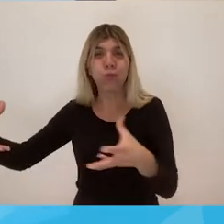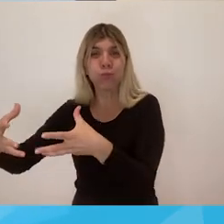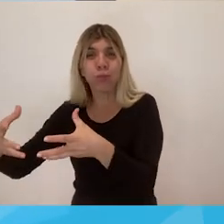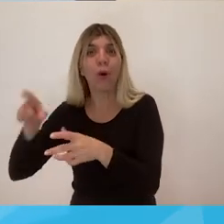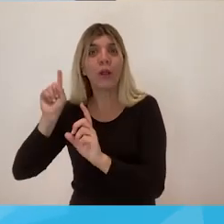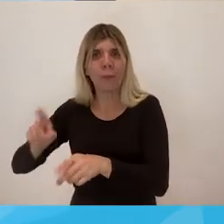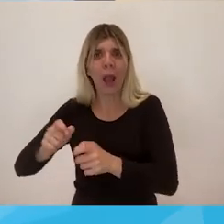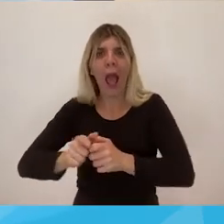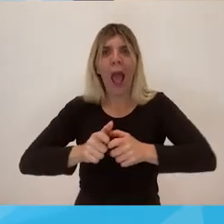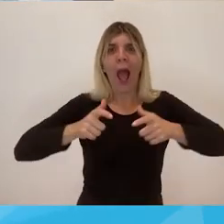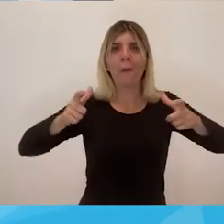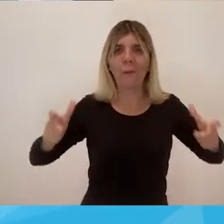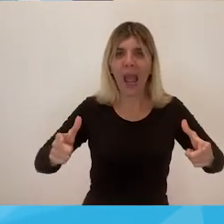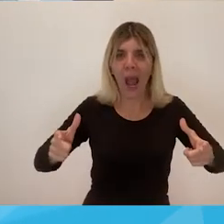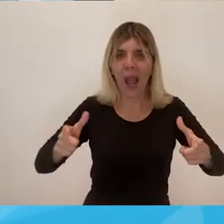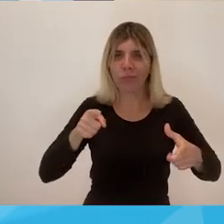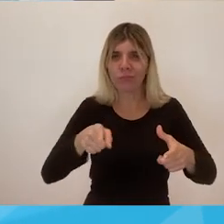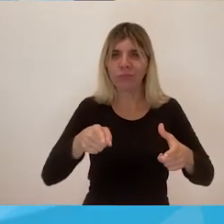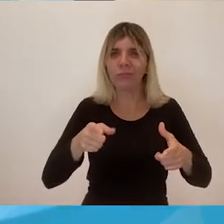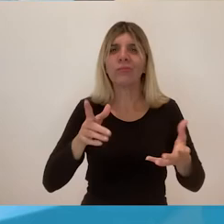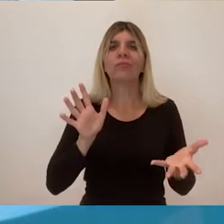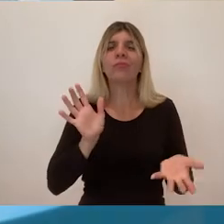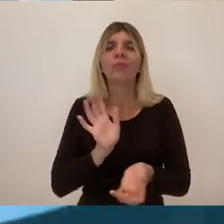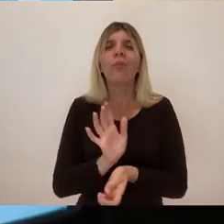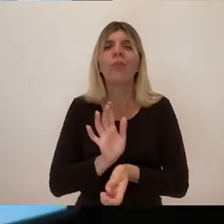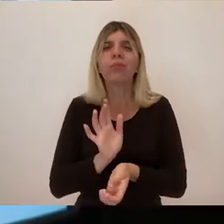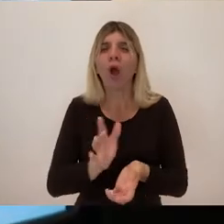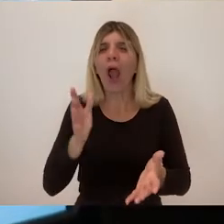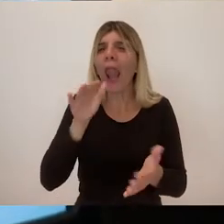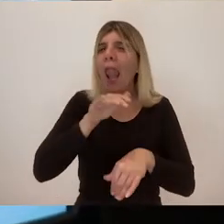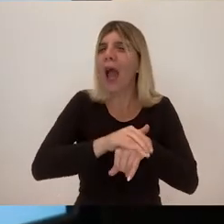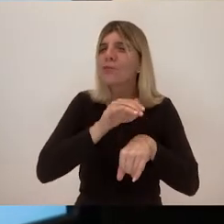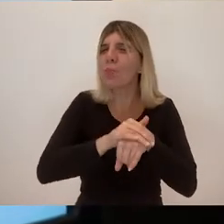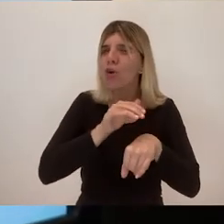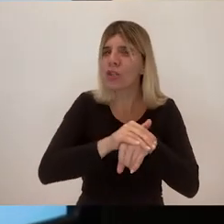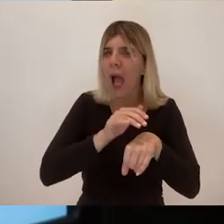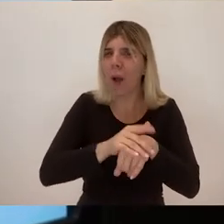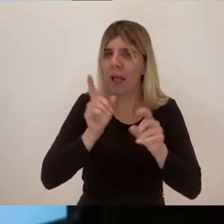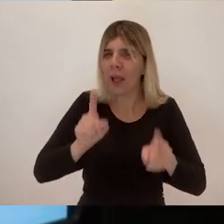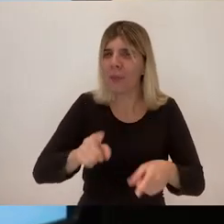forma ampliamos ese concepto para que